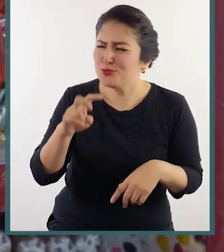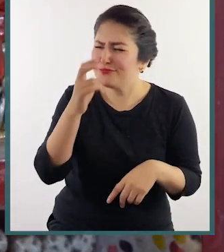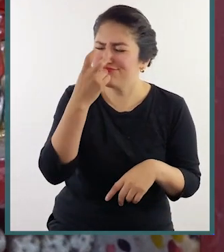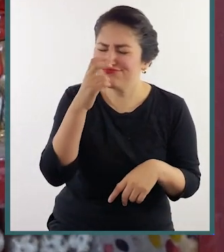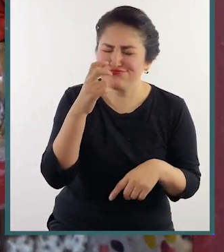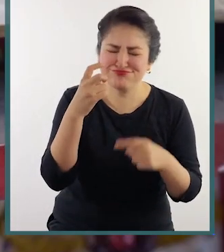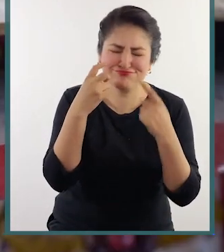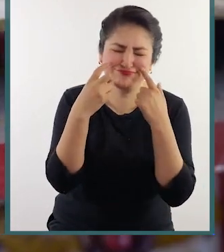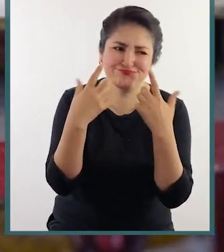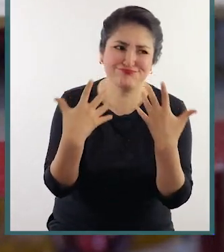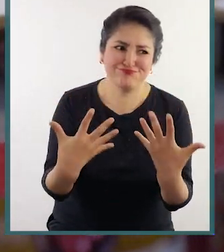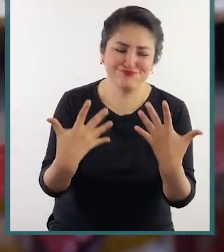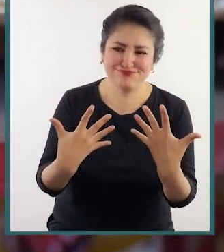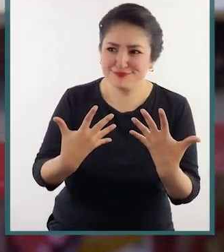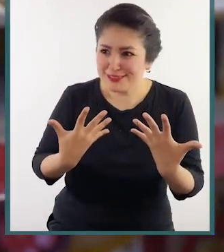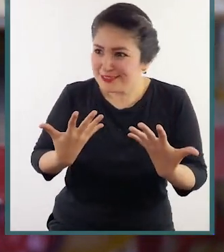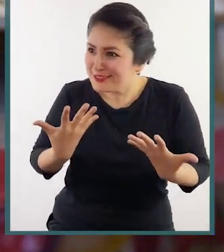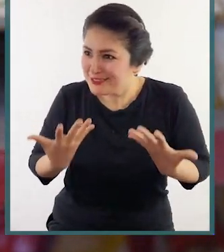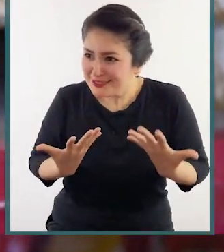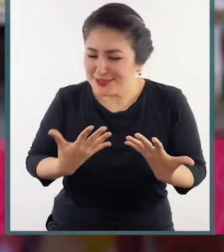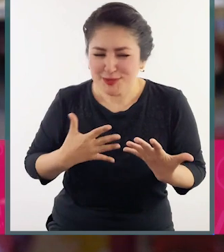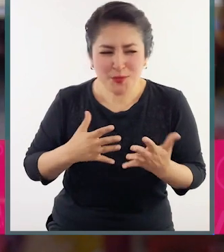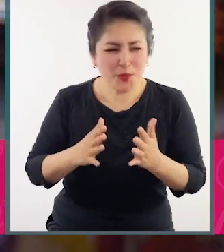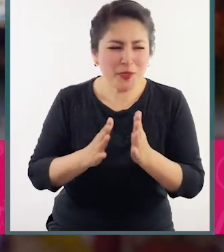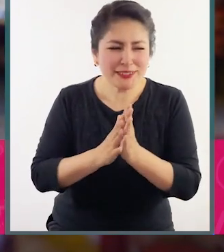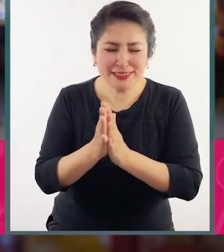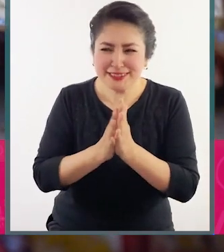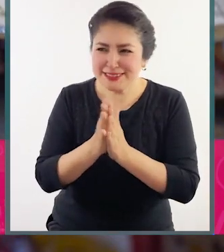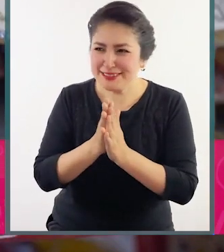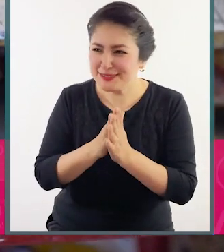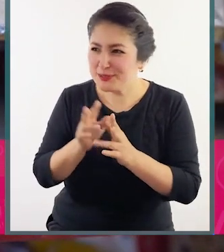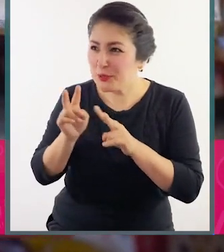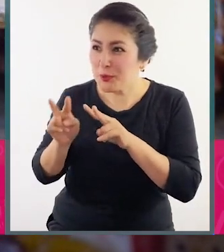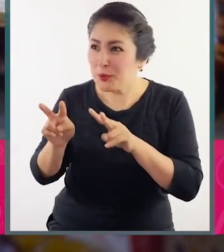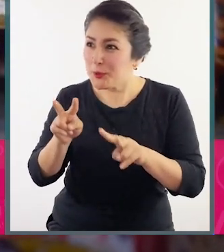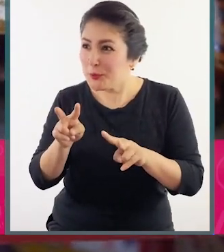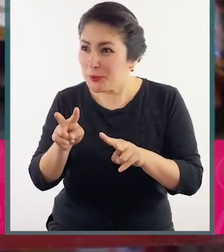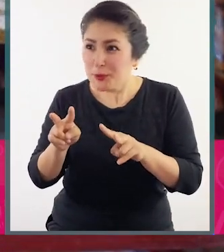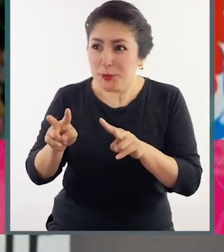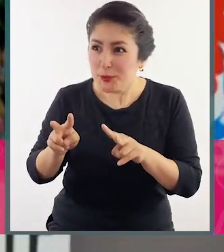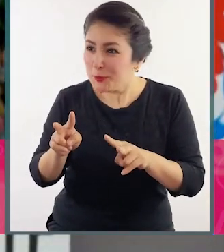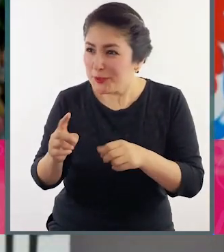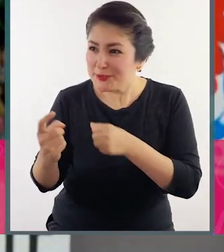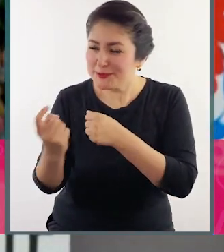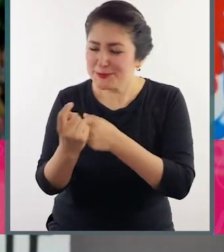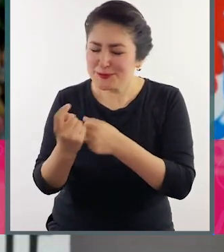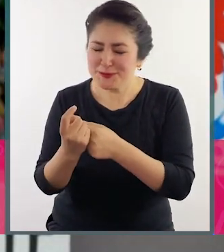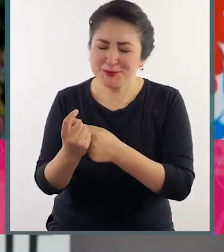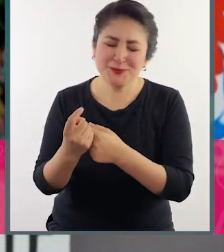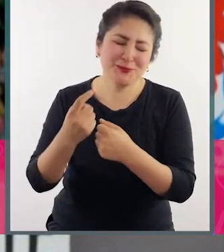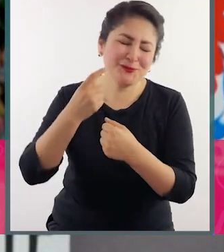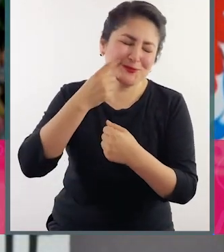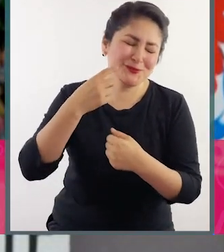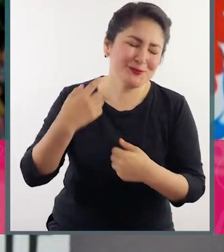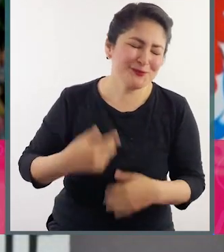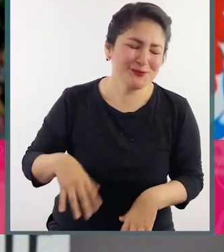Y así me viene, y de ese momento pues prácticamente me